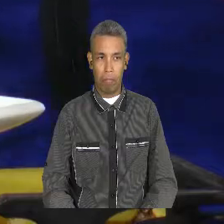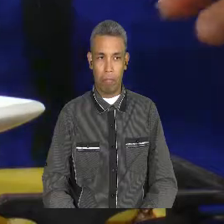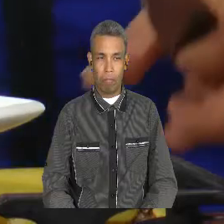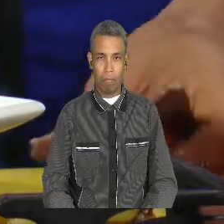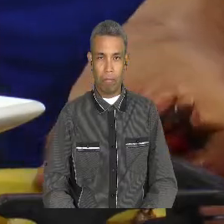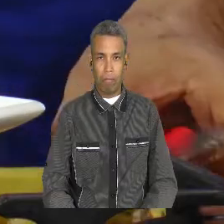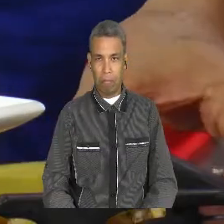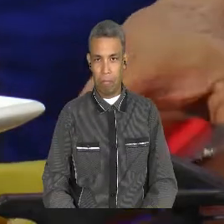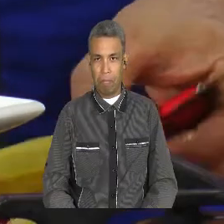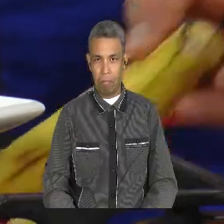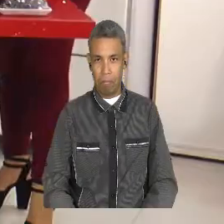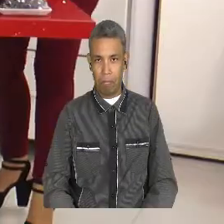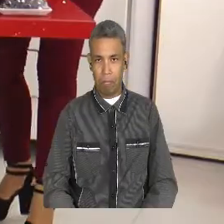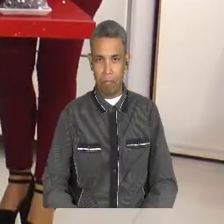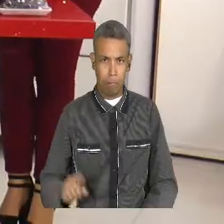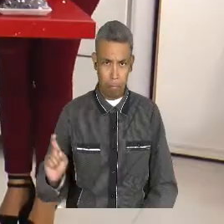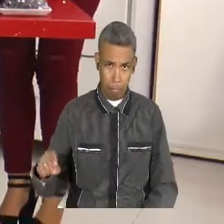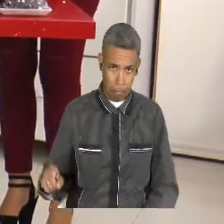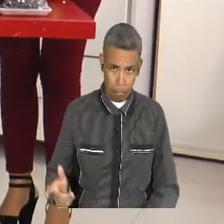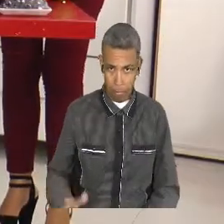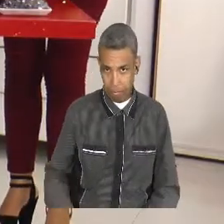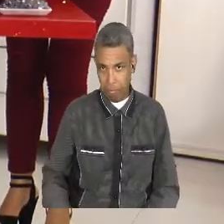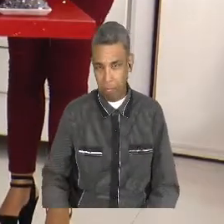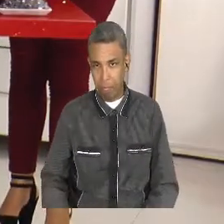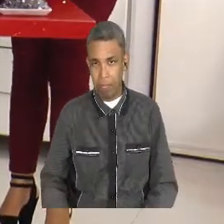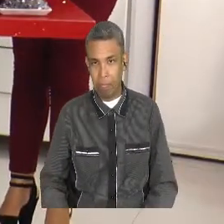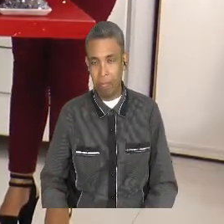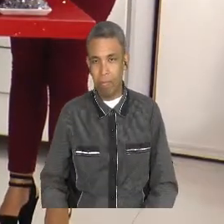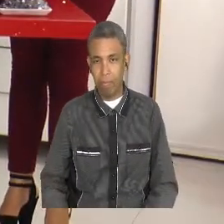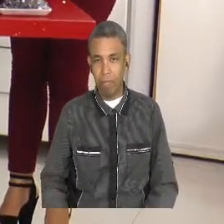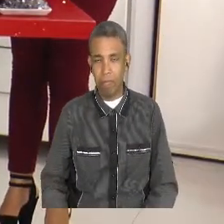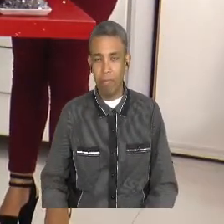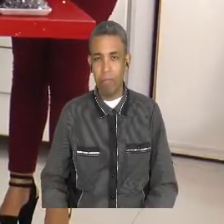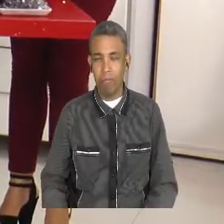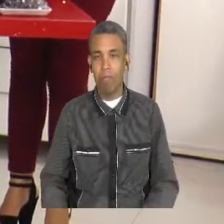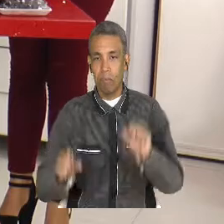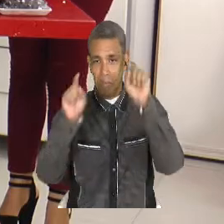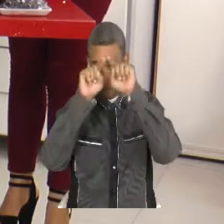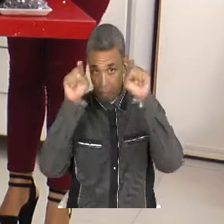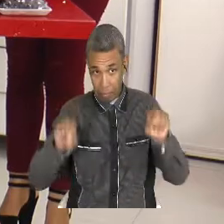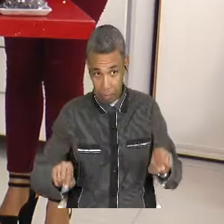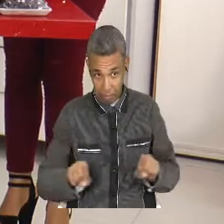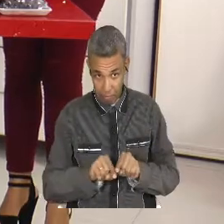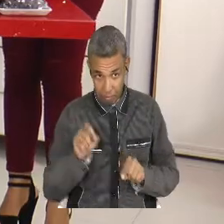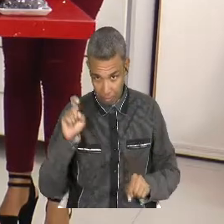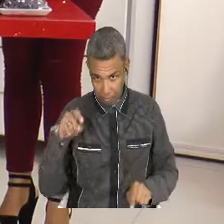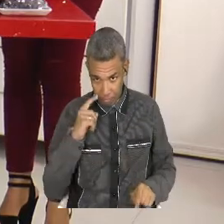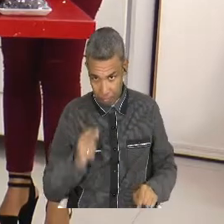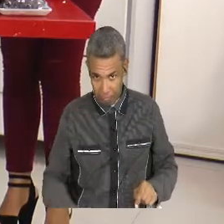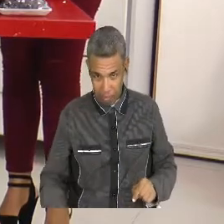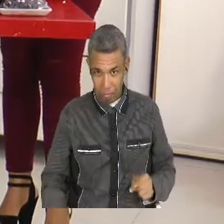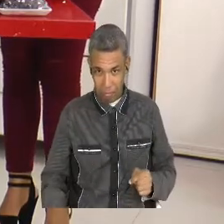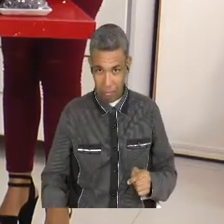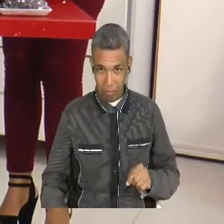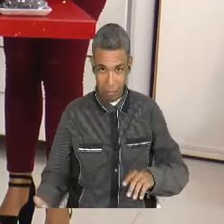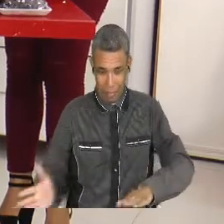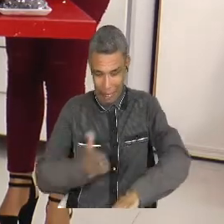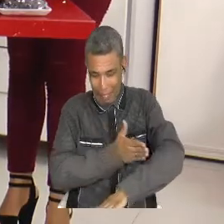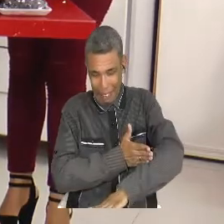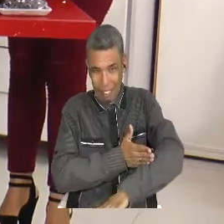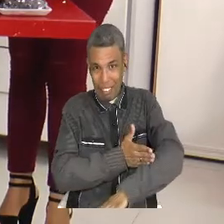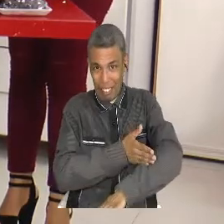poco complicado. Y vamos a colocar. ¿No? Vente, yo coloco estas por aquí. No, si quieres trabajemos sobre esto. ¿Y qué?